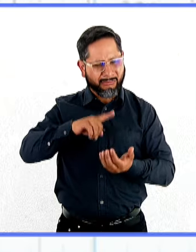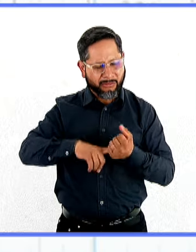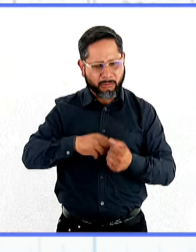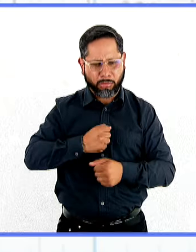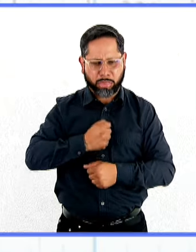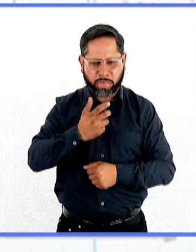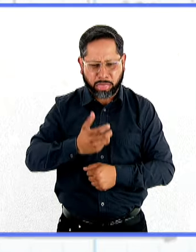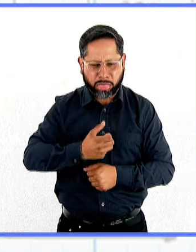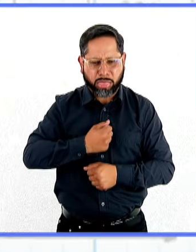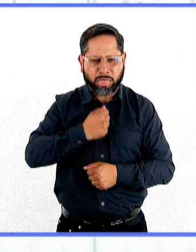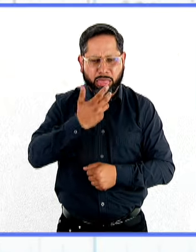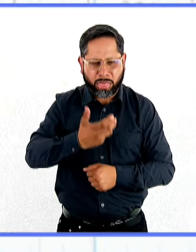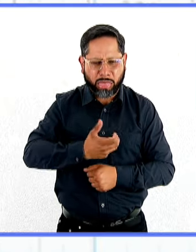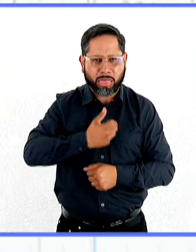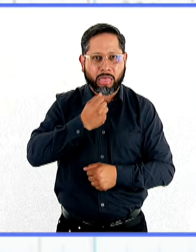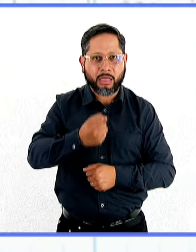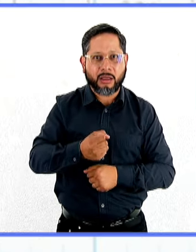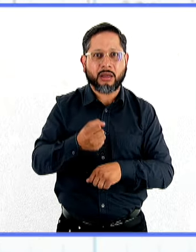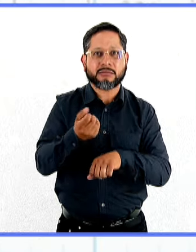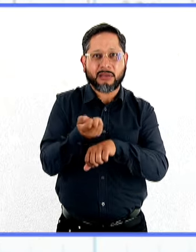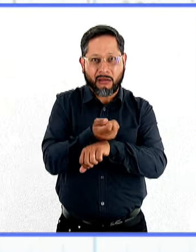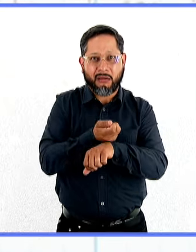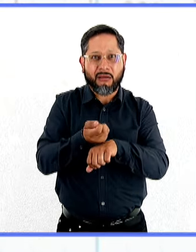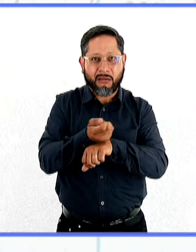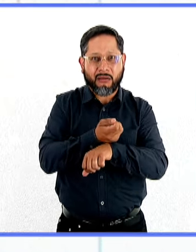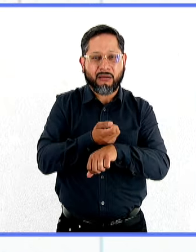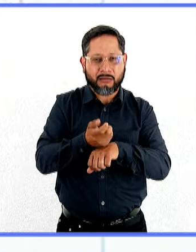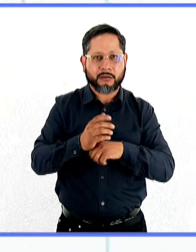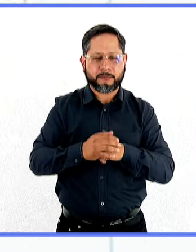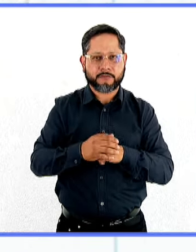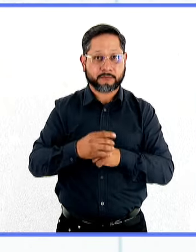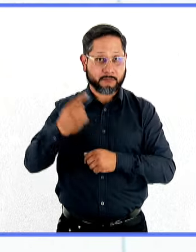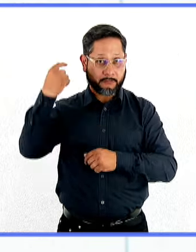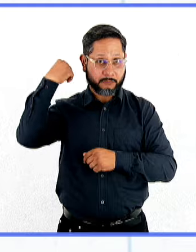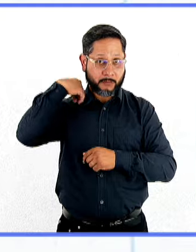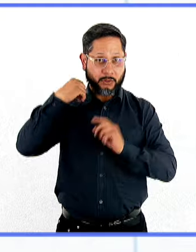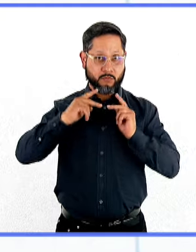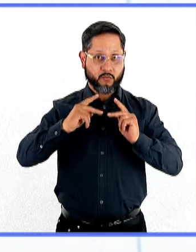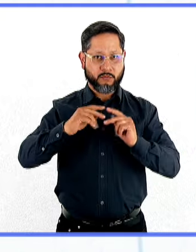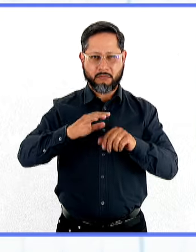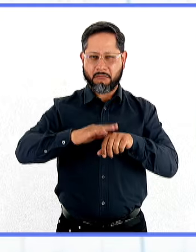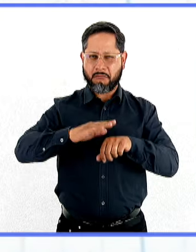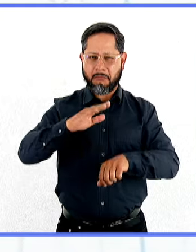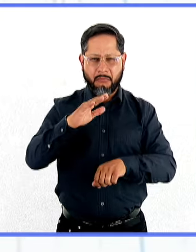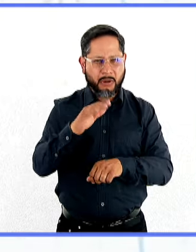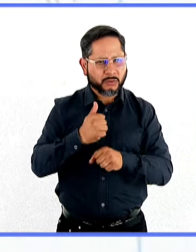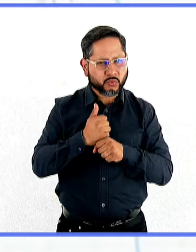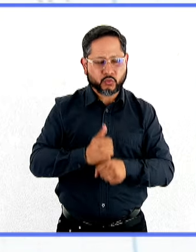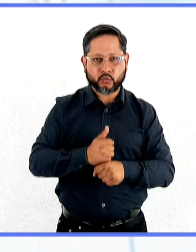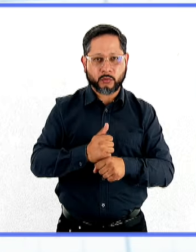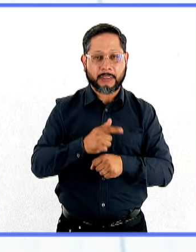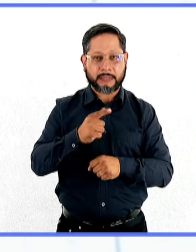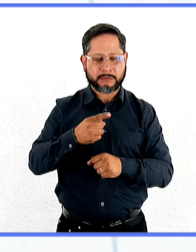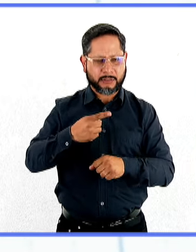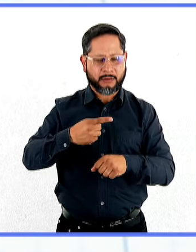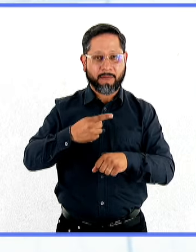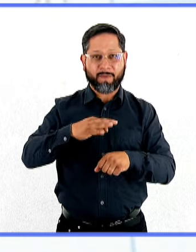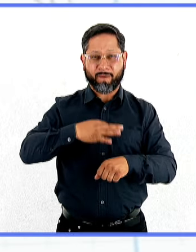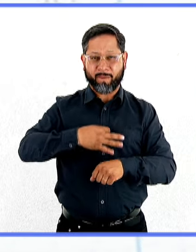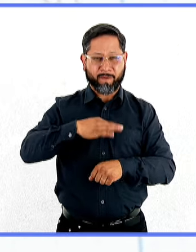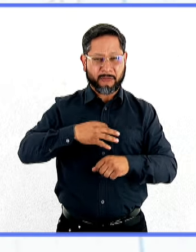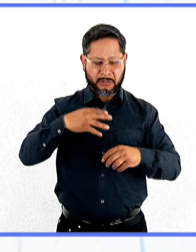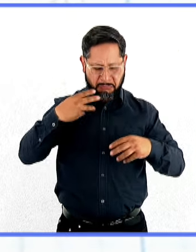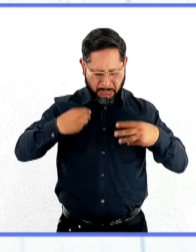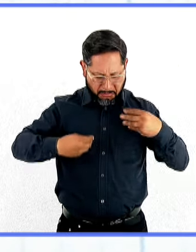con expectoraciones con sangre aunque los pulmones son comúnmente los más afectados la tuberculosis puede infectar cualquier